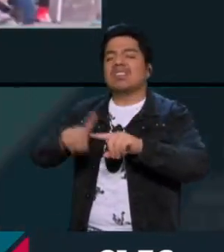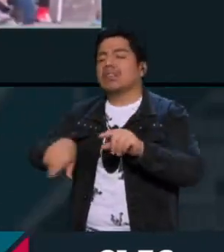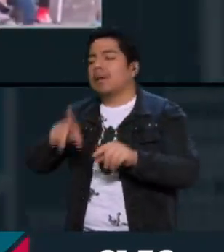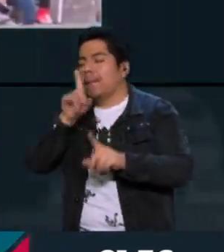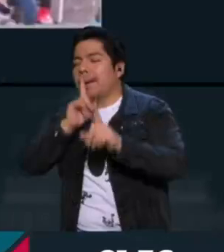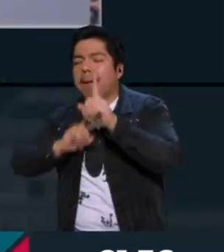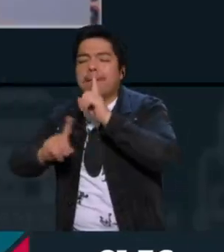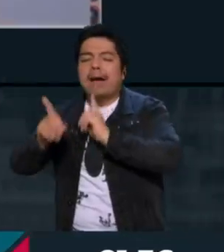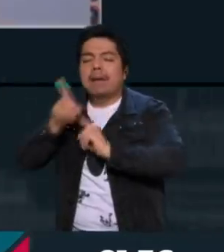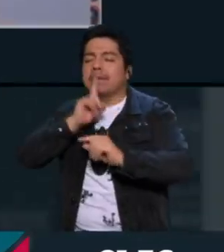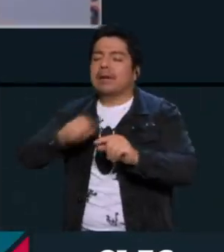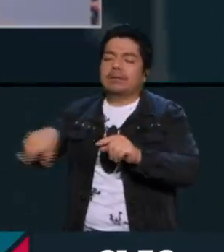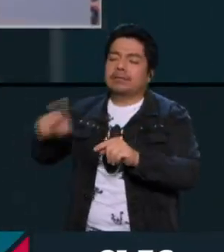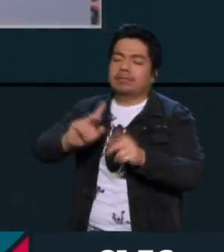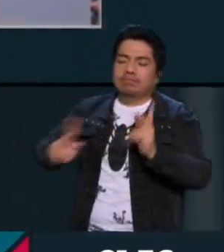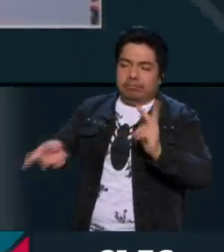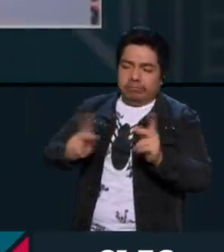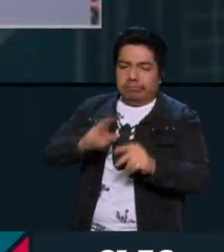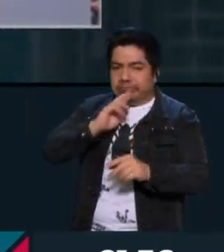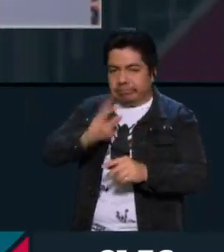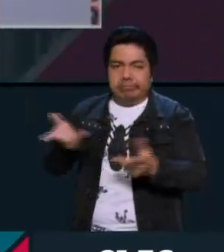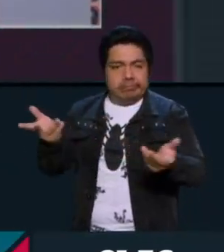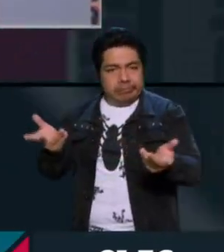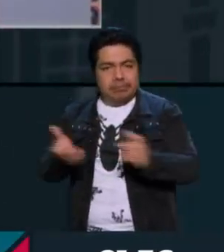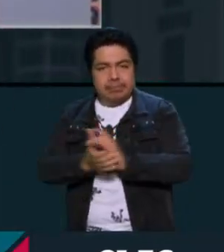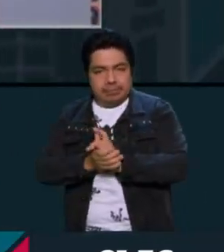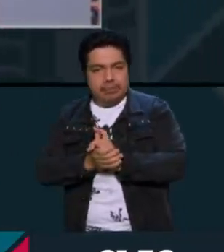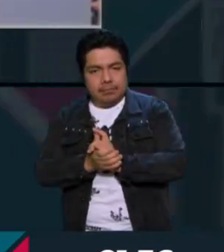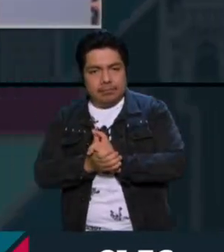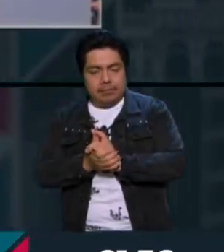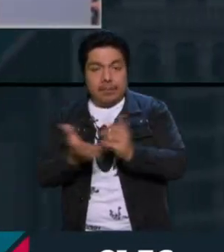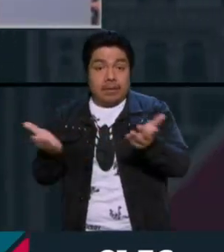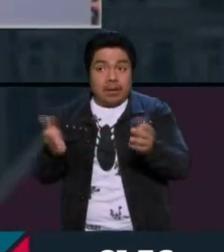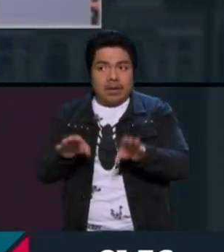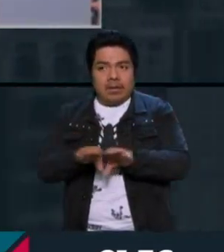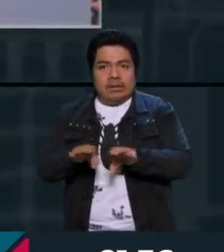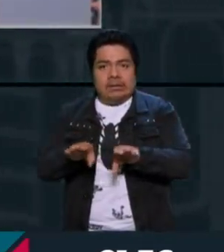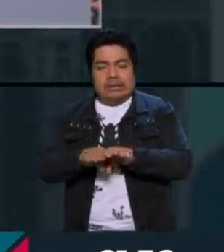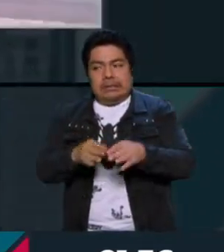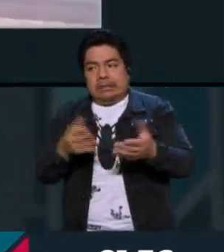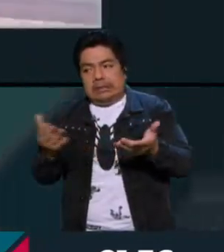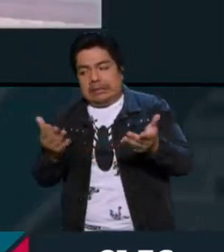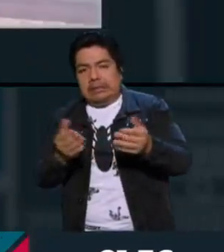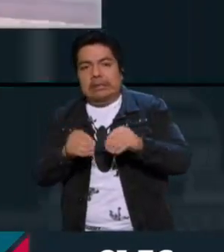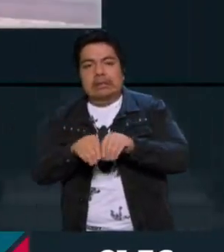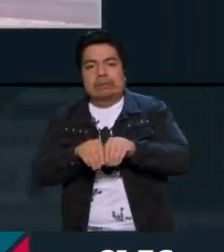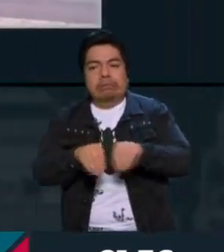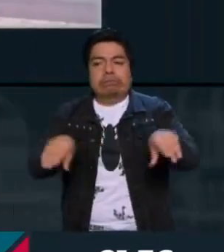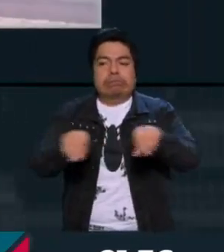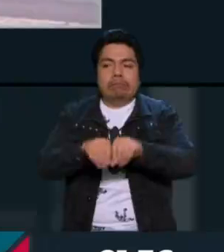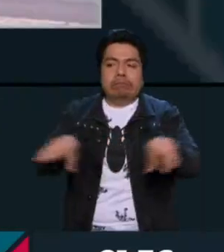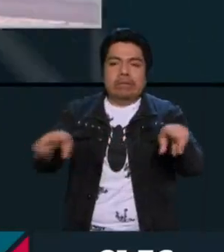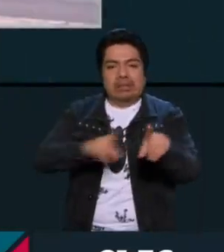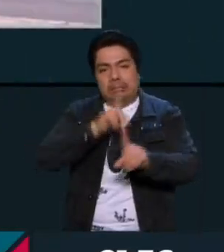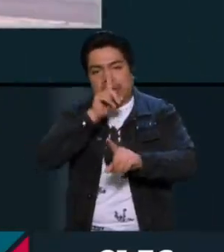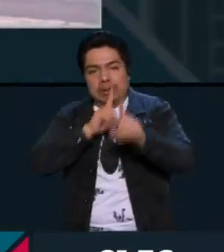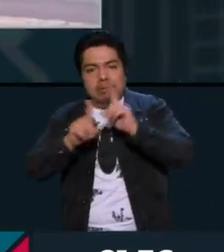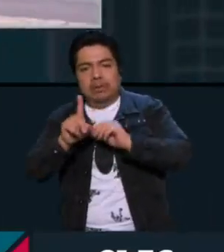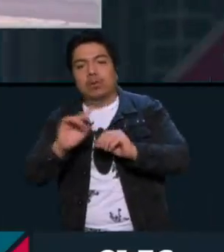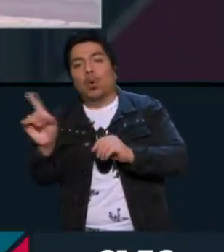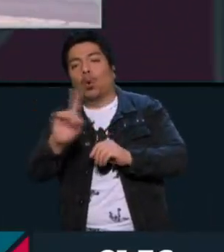se estuvo socializando, pero yo creo que en lugar de estar viendo o difundiendo los mitos, hay